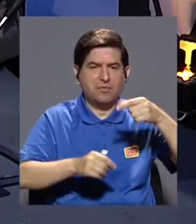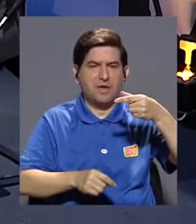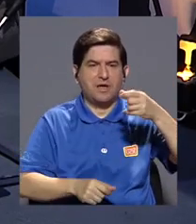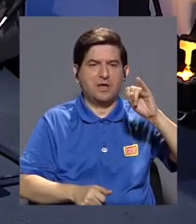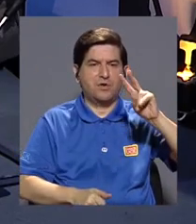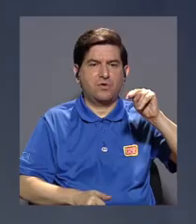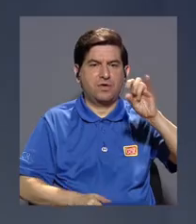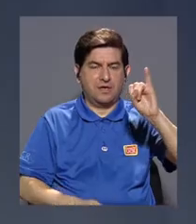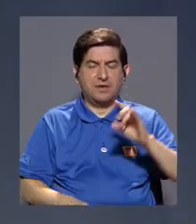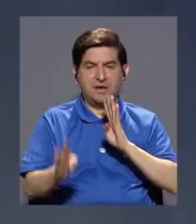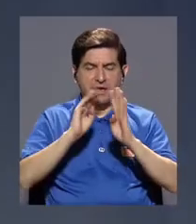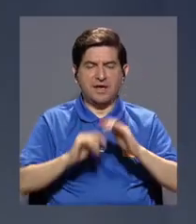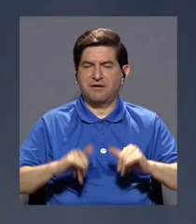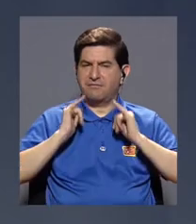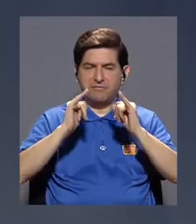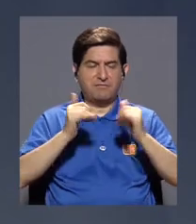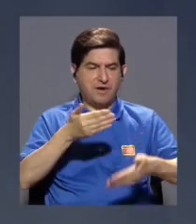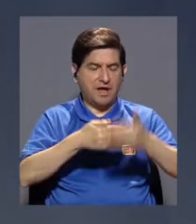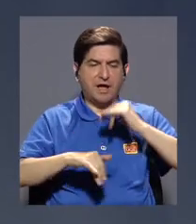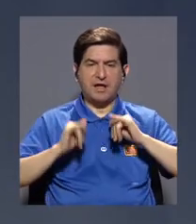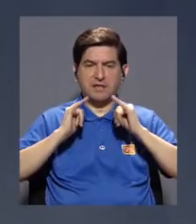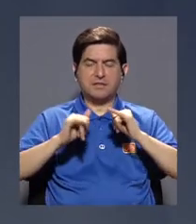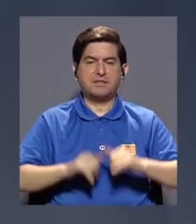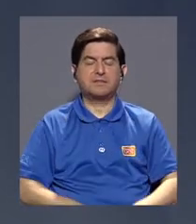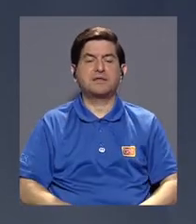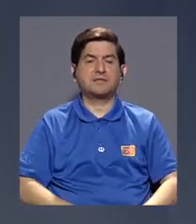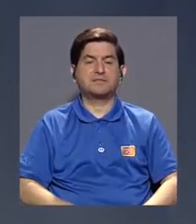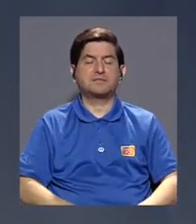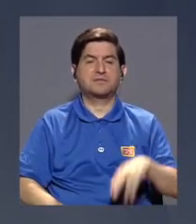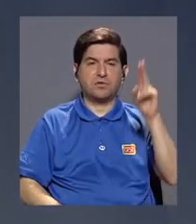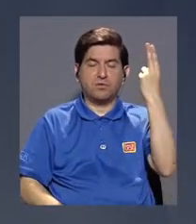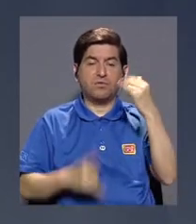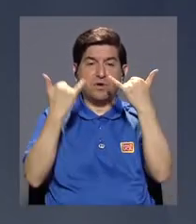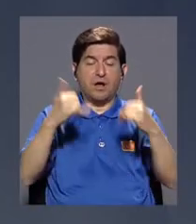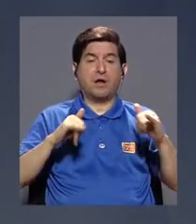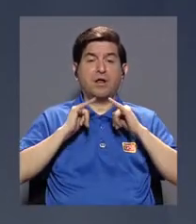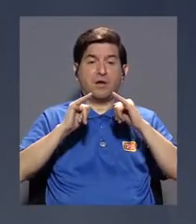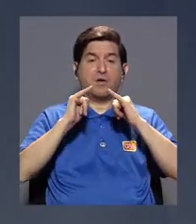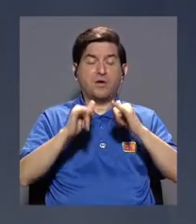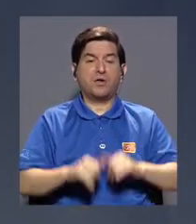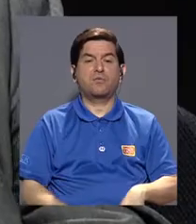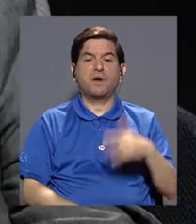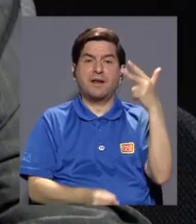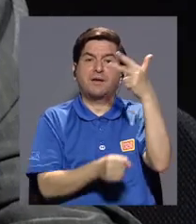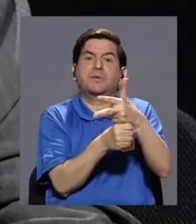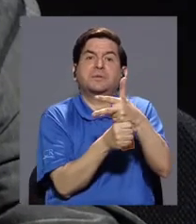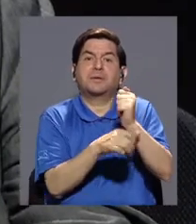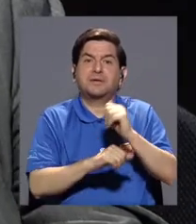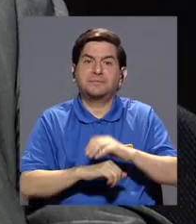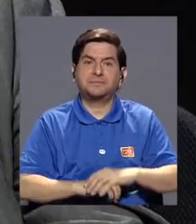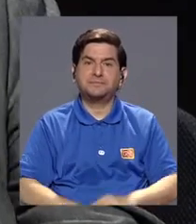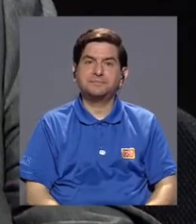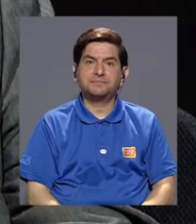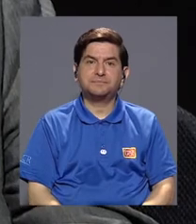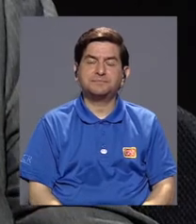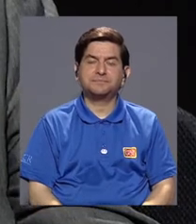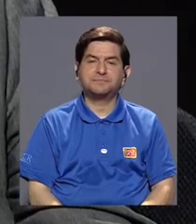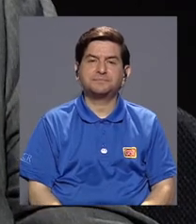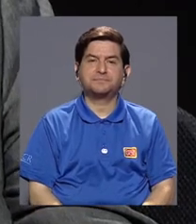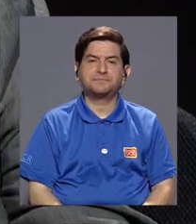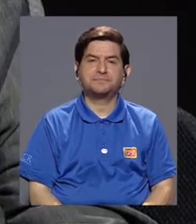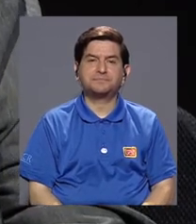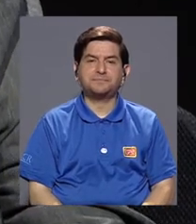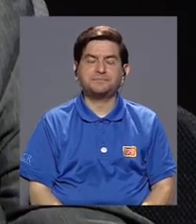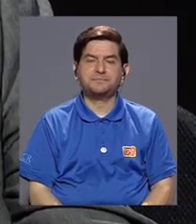las desigualdades. Antes estábamos a la par de Uruguay, ahora estamos a la par de Guatemala. En Guatemala, sí. Bueno,